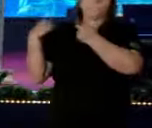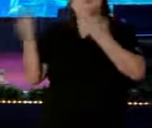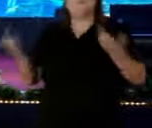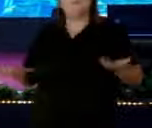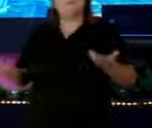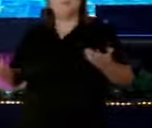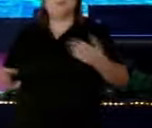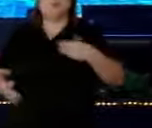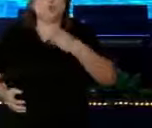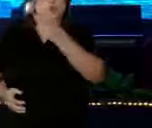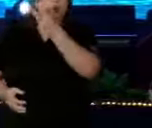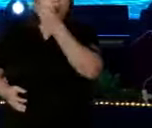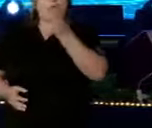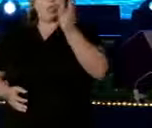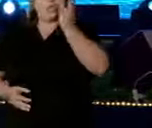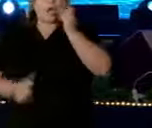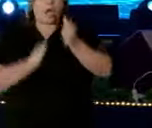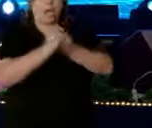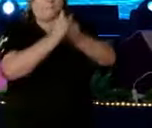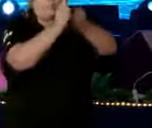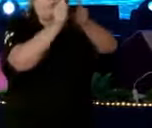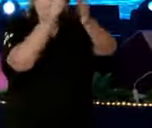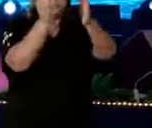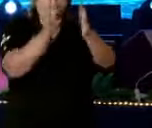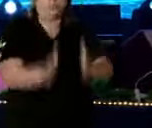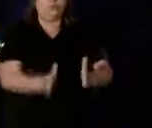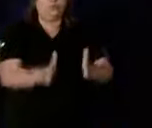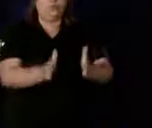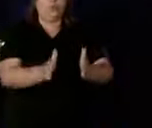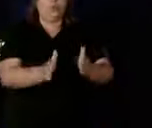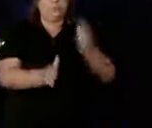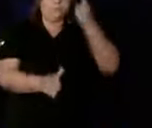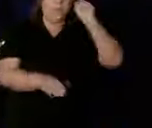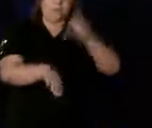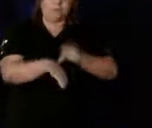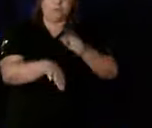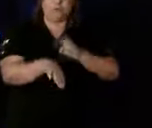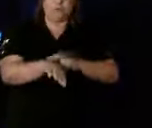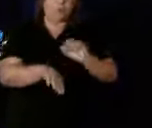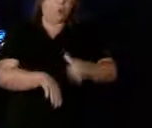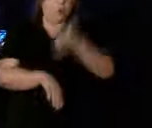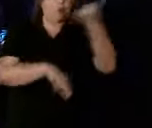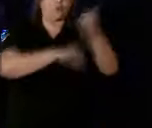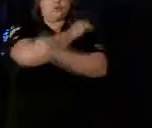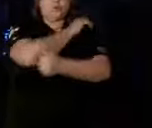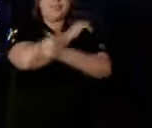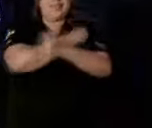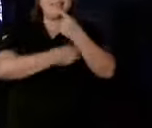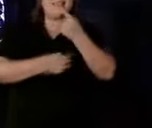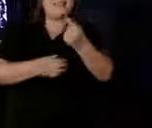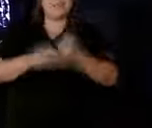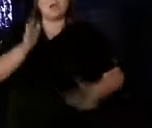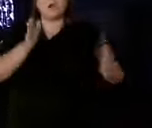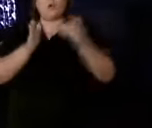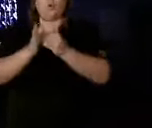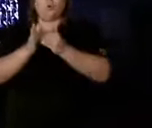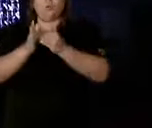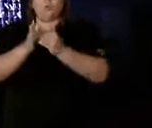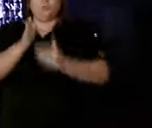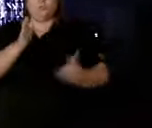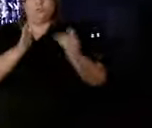como apóstol de Jesucristo y como mujer de Dios para mi nación y las naciones es volverle a decir a usted que usted no